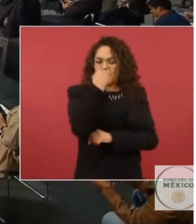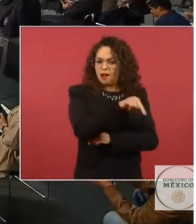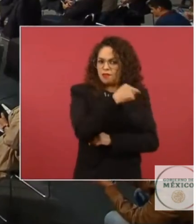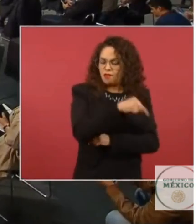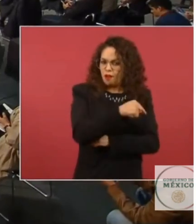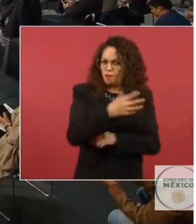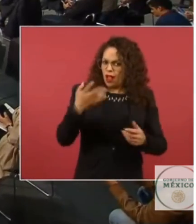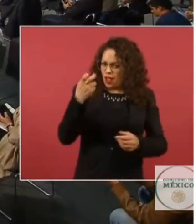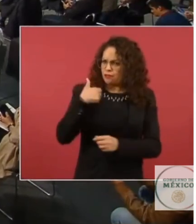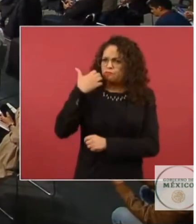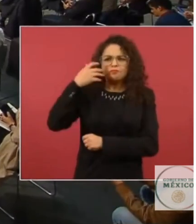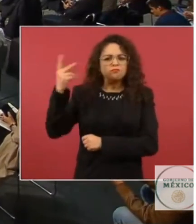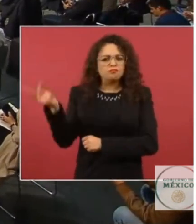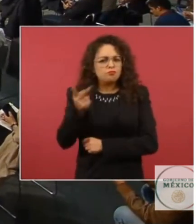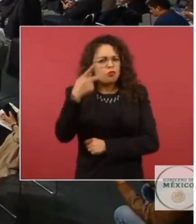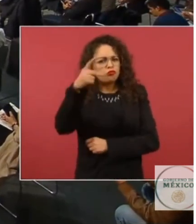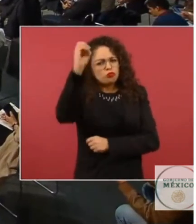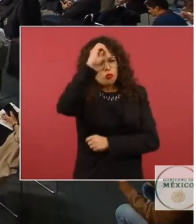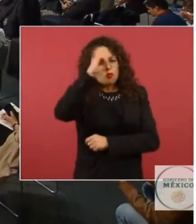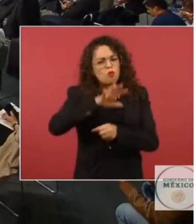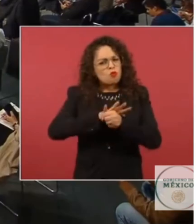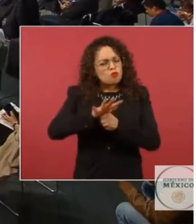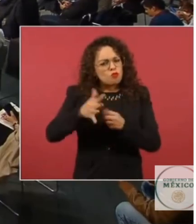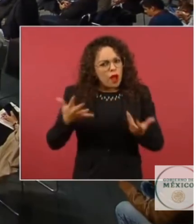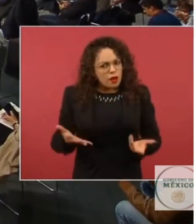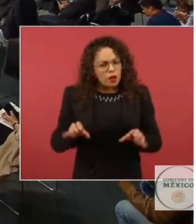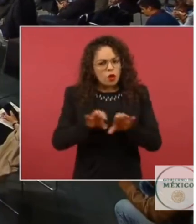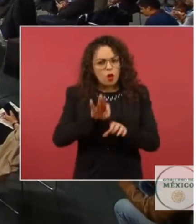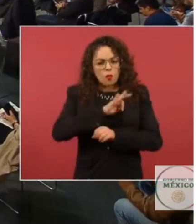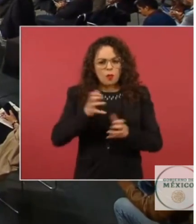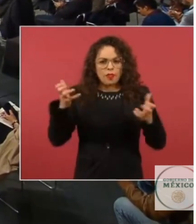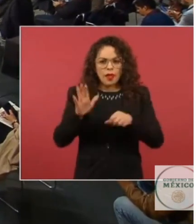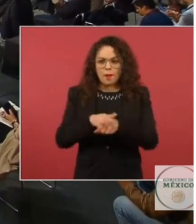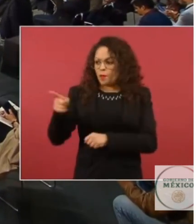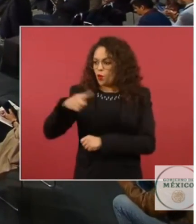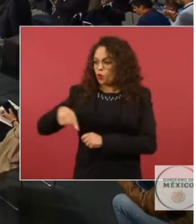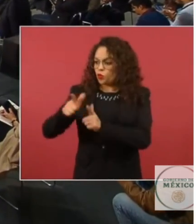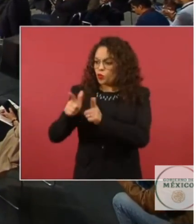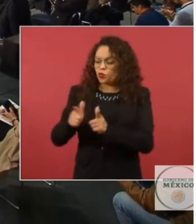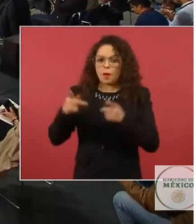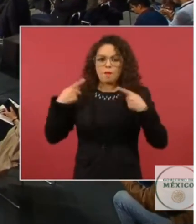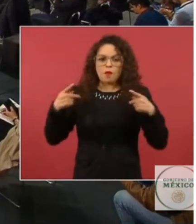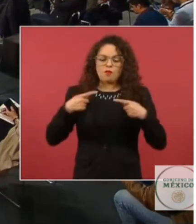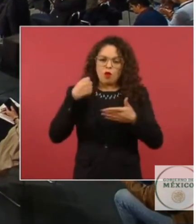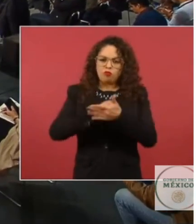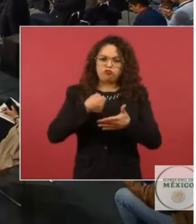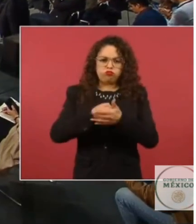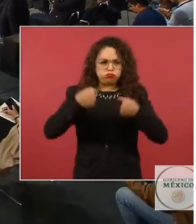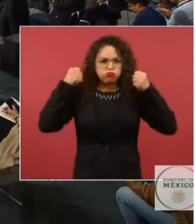respecto y preguntar si se puede hacer algo, ya que organizaciones y los defensores de estas 800